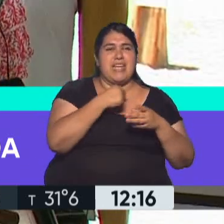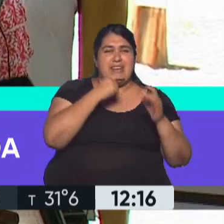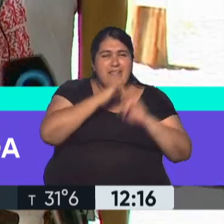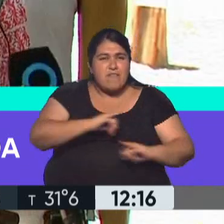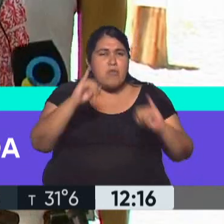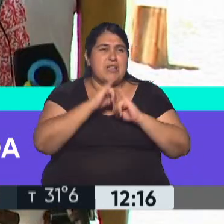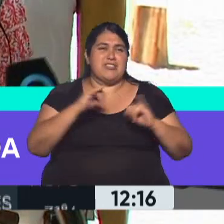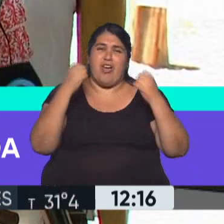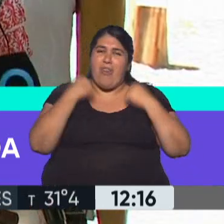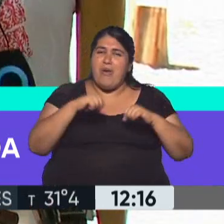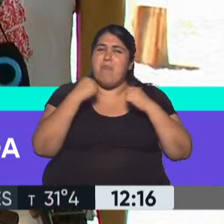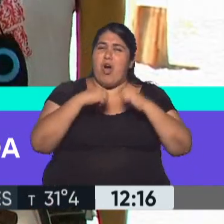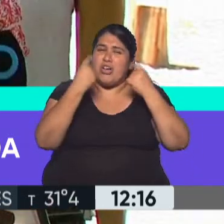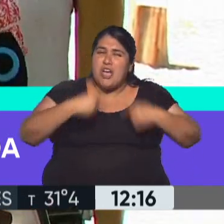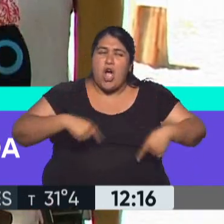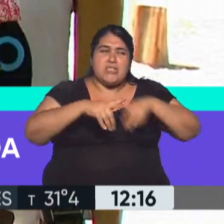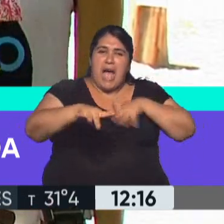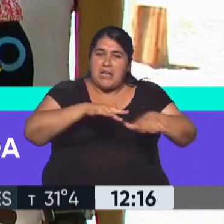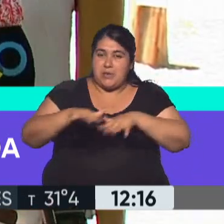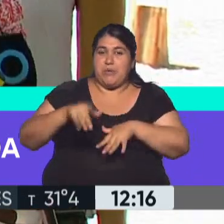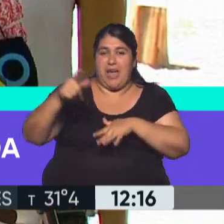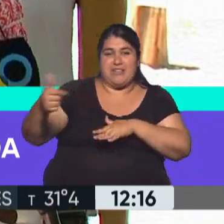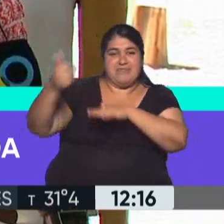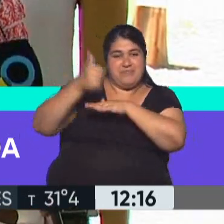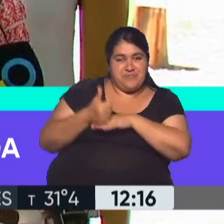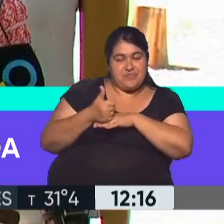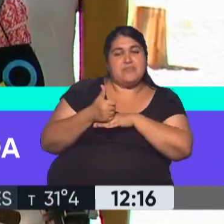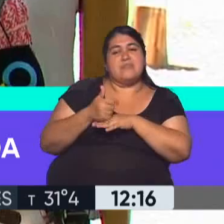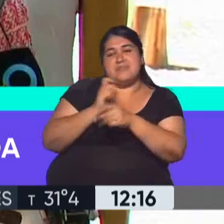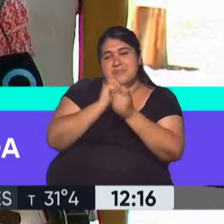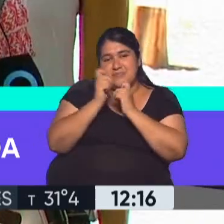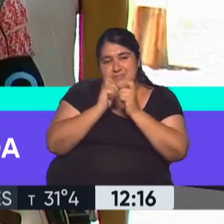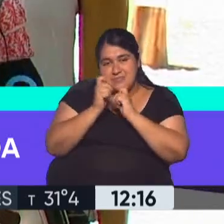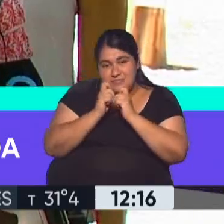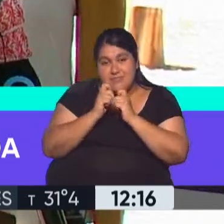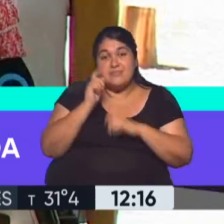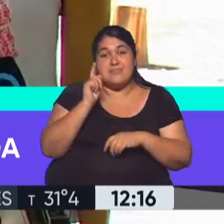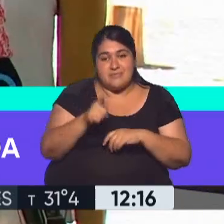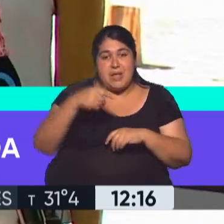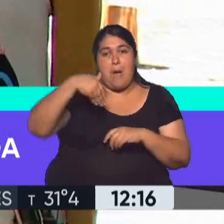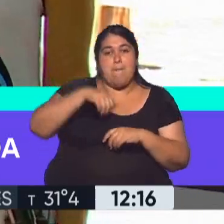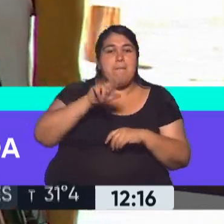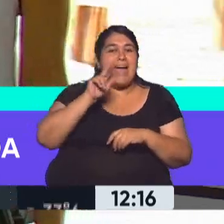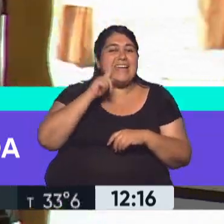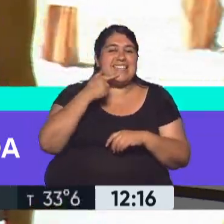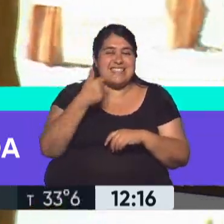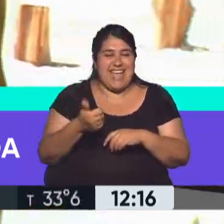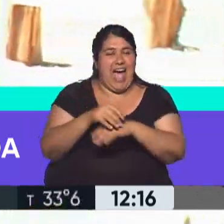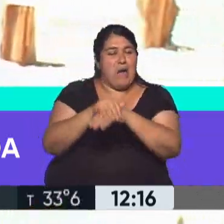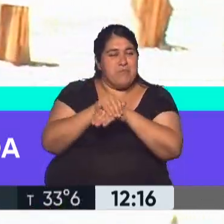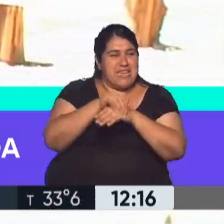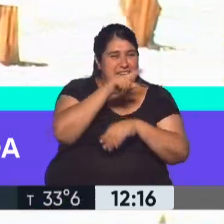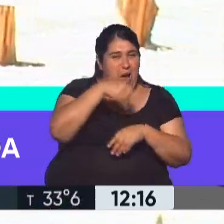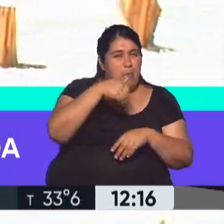este deporte, esta acción, esta actividad. Te está escuchando igual. Vamos a hacer la nota con Marisa, que sos amiga de